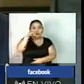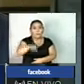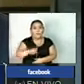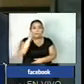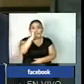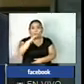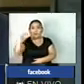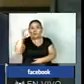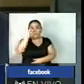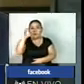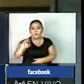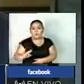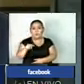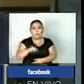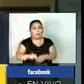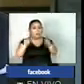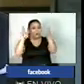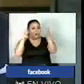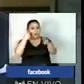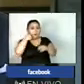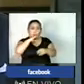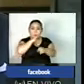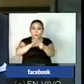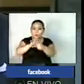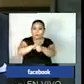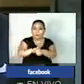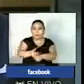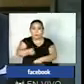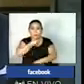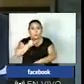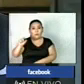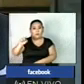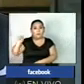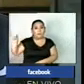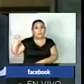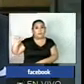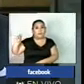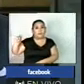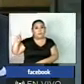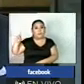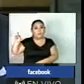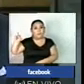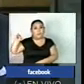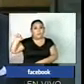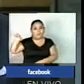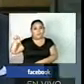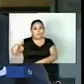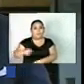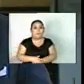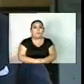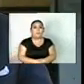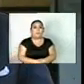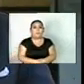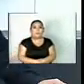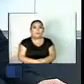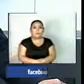Costa Rica en lo correspondiente al COVID-19 un reporte de André Ramírez para la red de noticias salvavisión